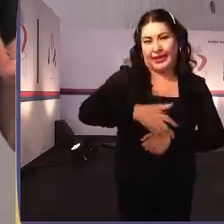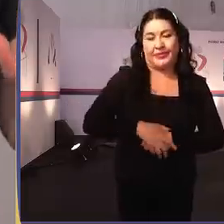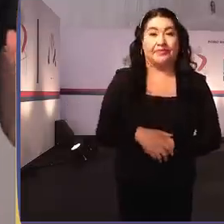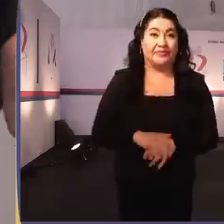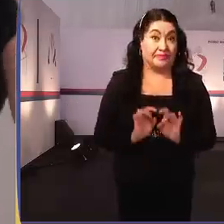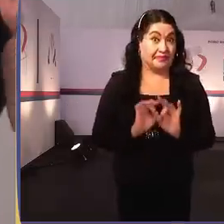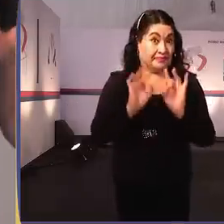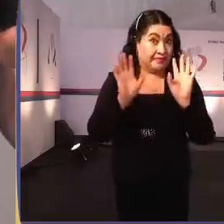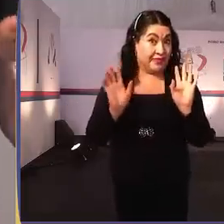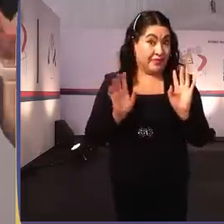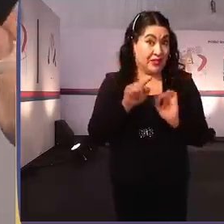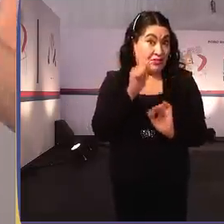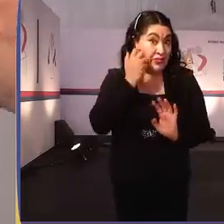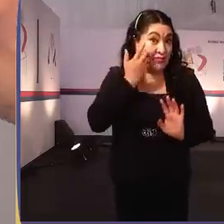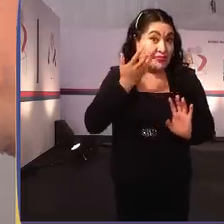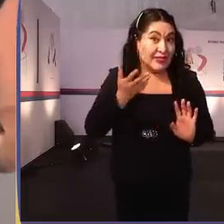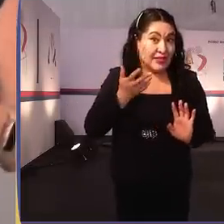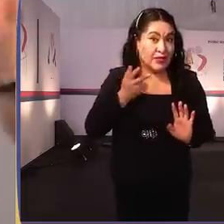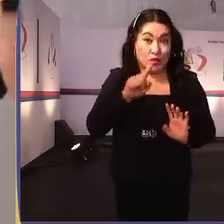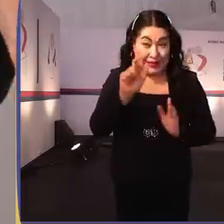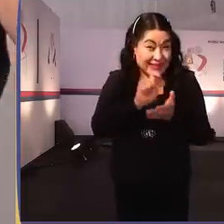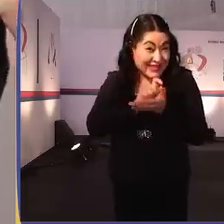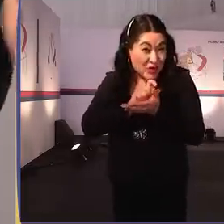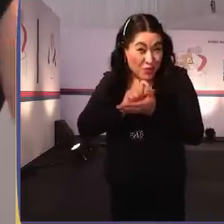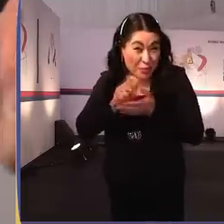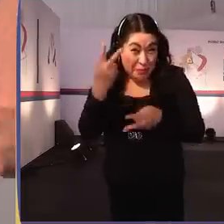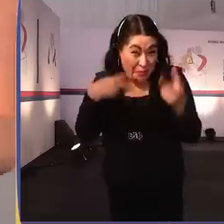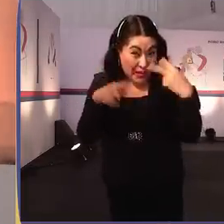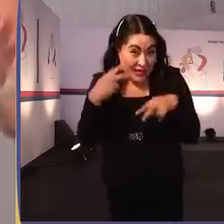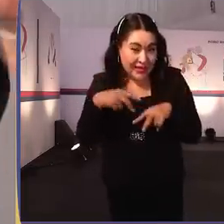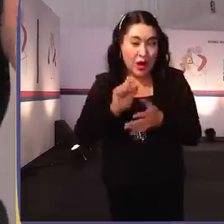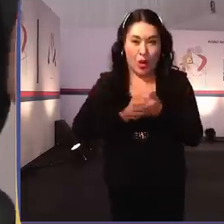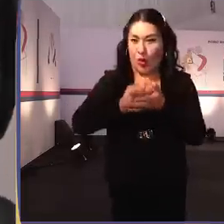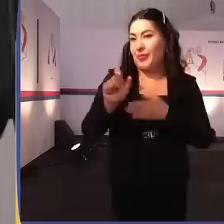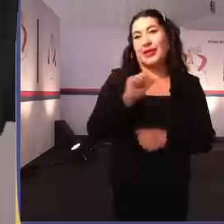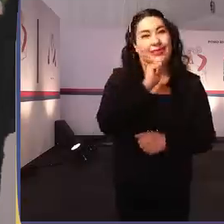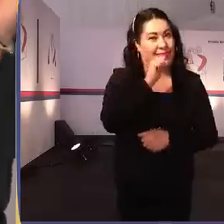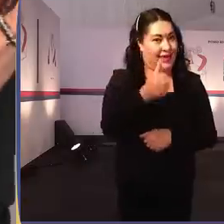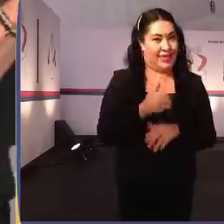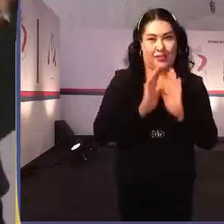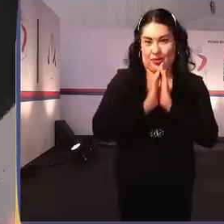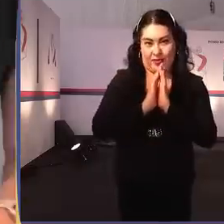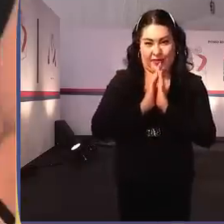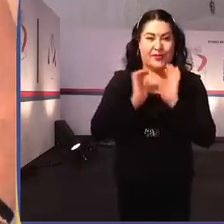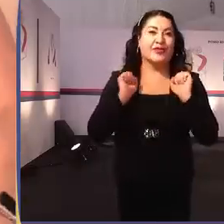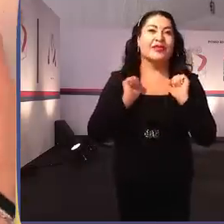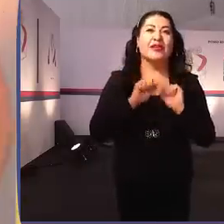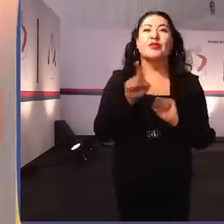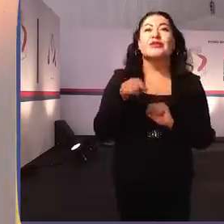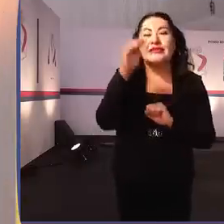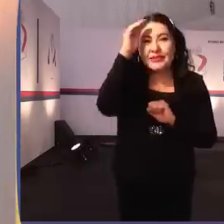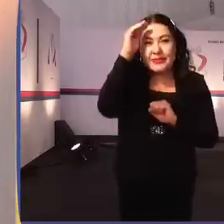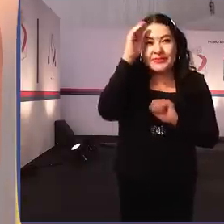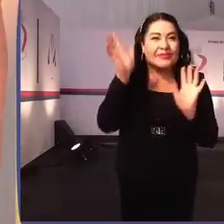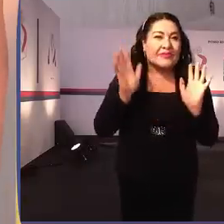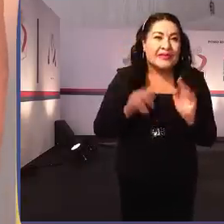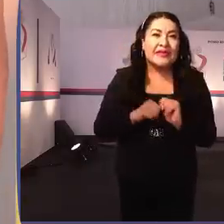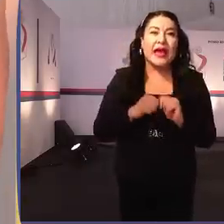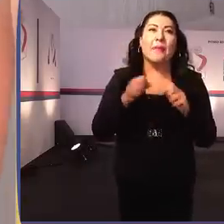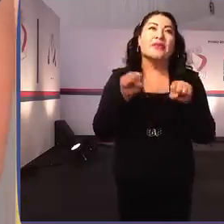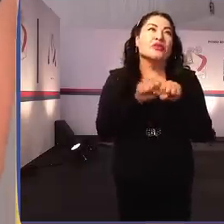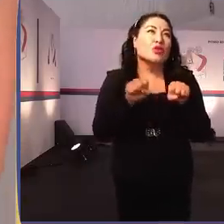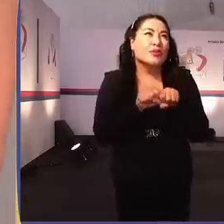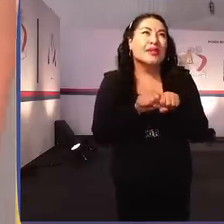atrevieran, por favor, no compren nada. Y si, bueno, ya, así como limosnero, dicen, bueno, está bien porque mi sobrino me